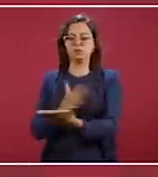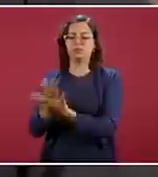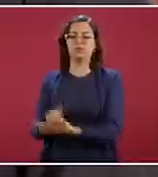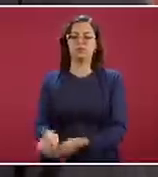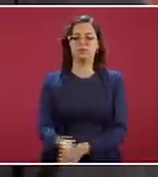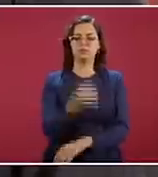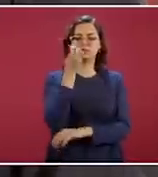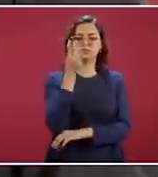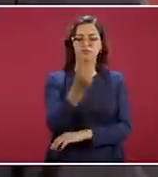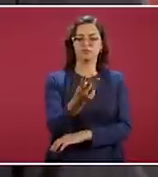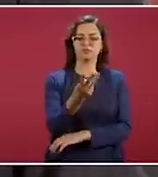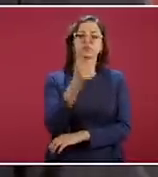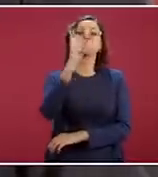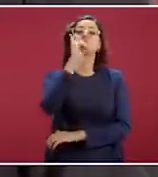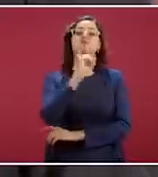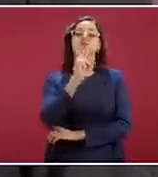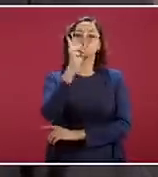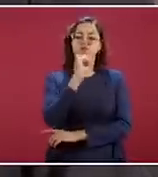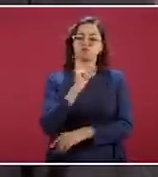son tres mujeres.